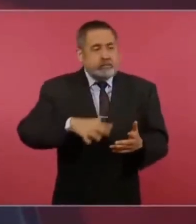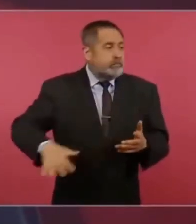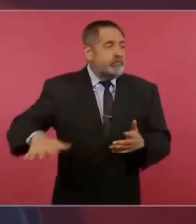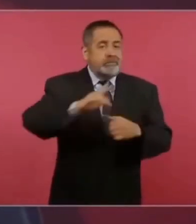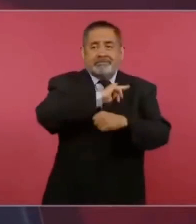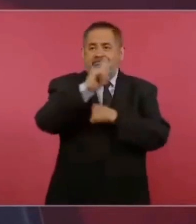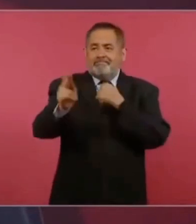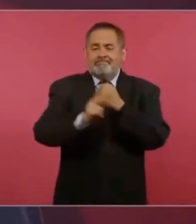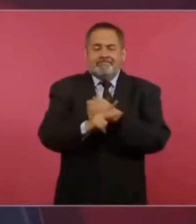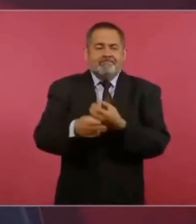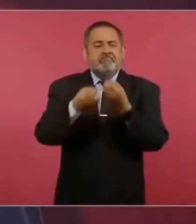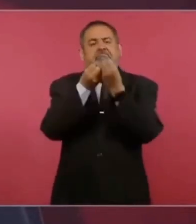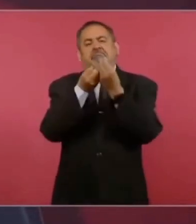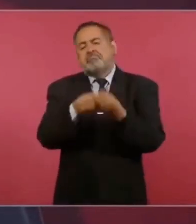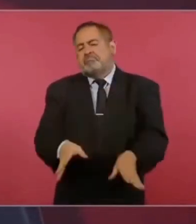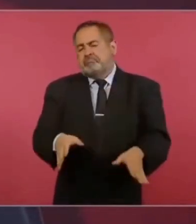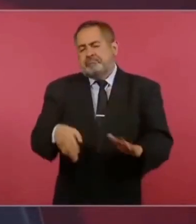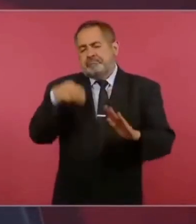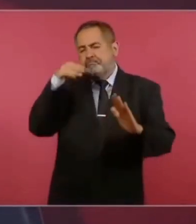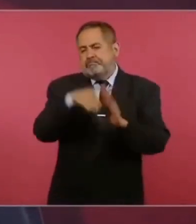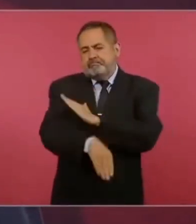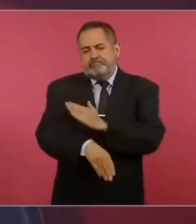país.